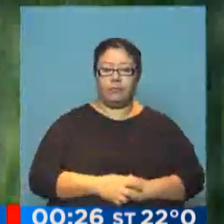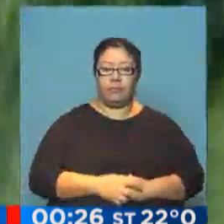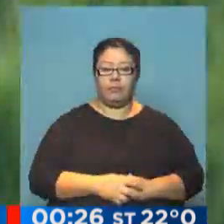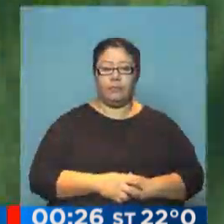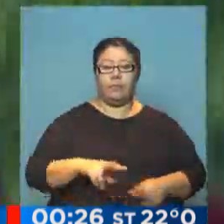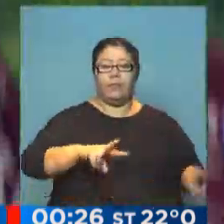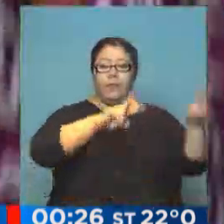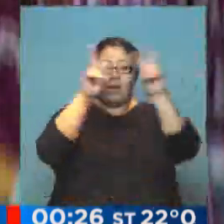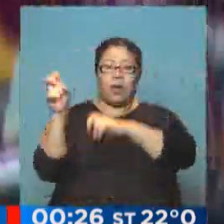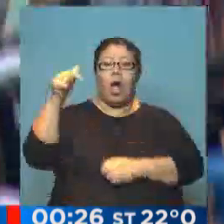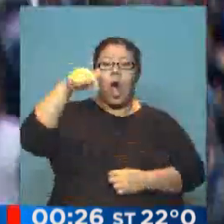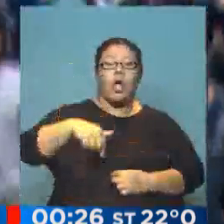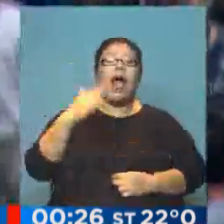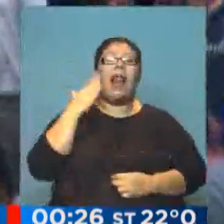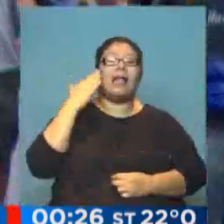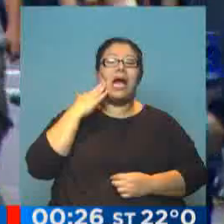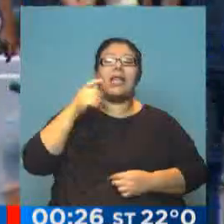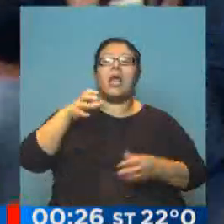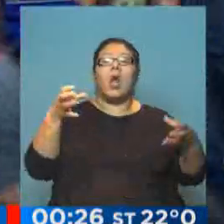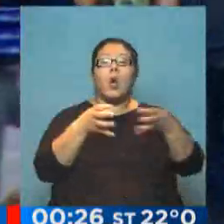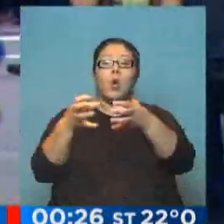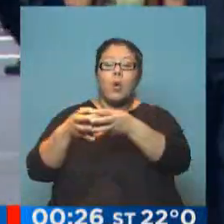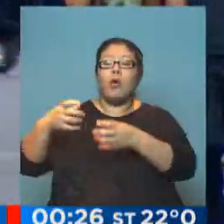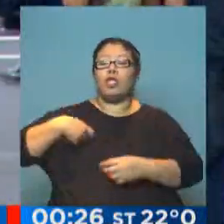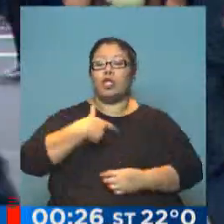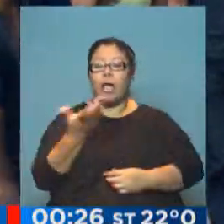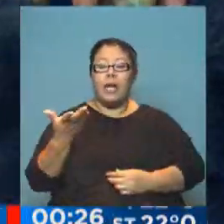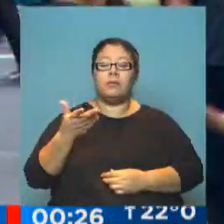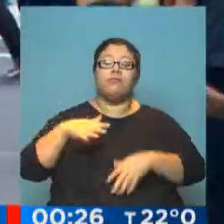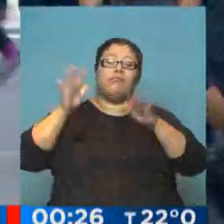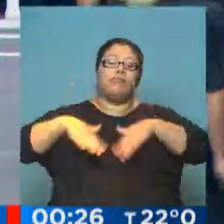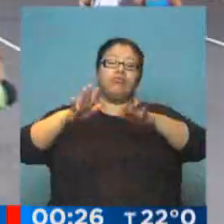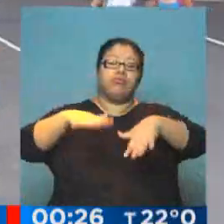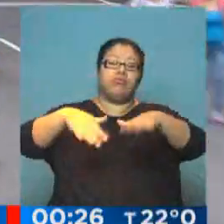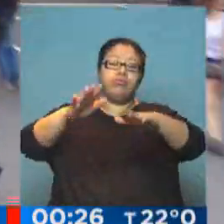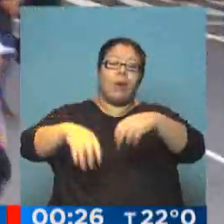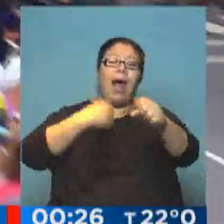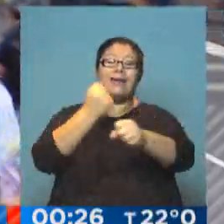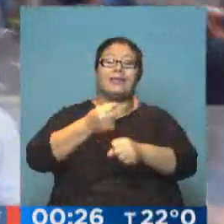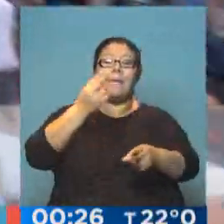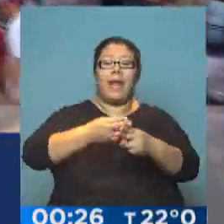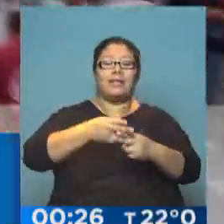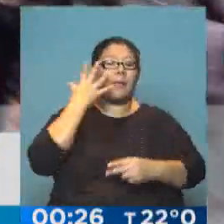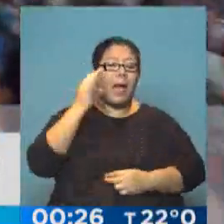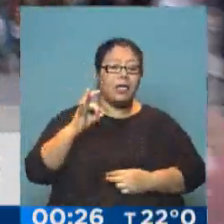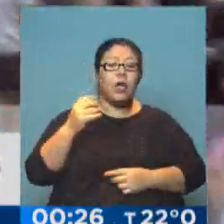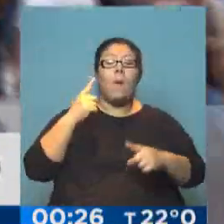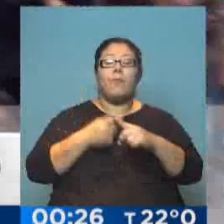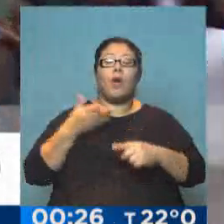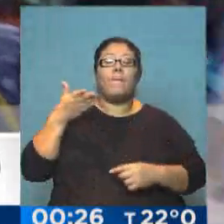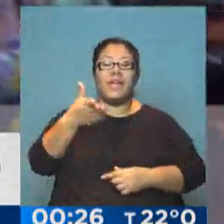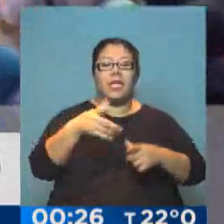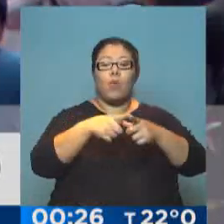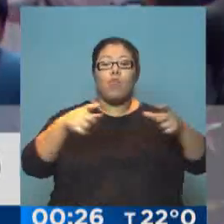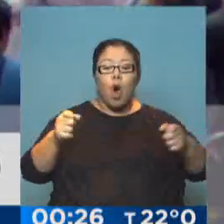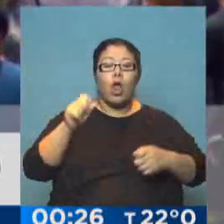Esta tarde, organizaciones sociales marcharon a Plaza de Mayo en reclamo de un bono navideño de 5.000 pesos. También se manifestaron en apoyo a los trabajadores